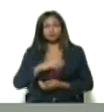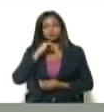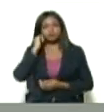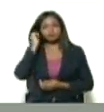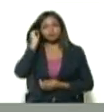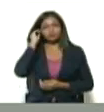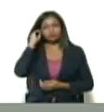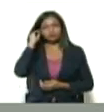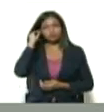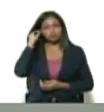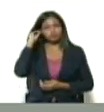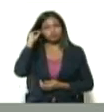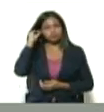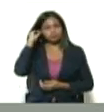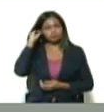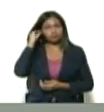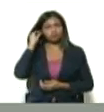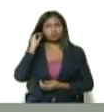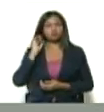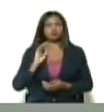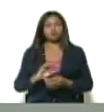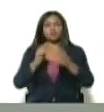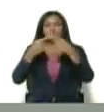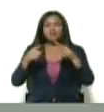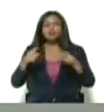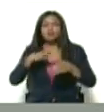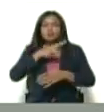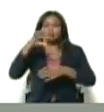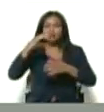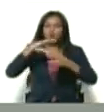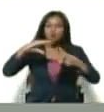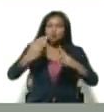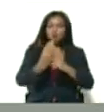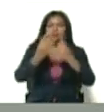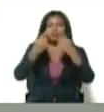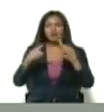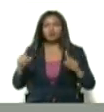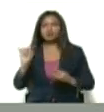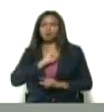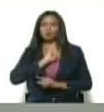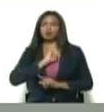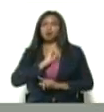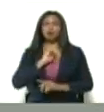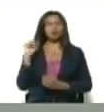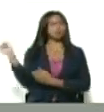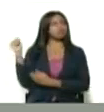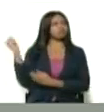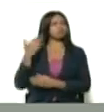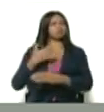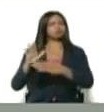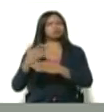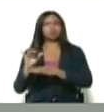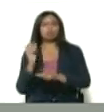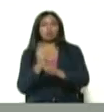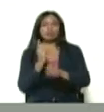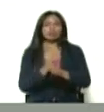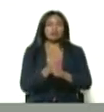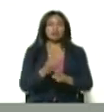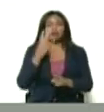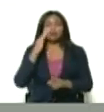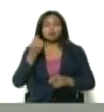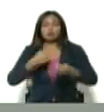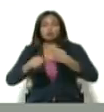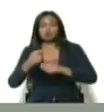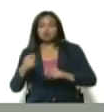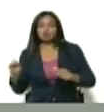el contrario, una sociedad que basa su espiritualidad y su cultura en el individualismo, en la competencia, los mercaderes del templo